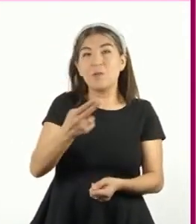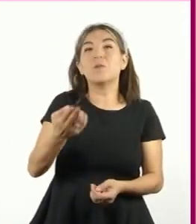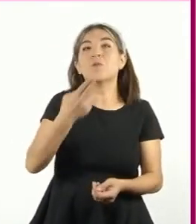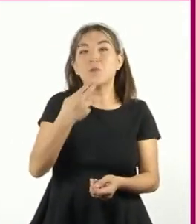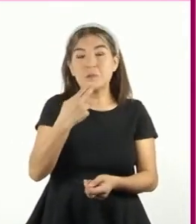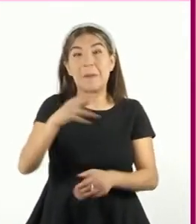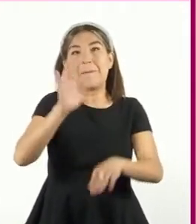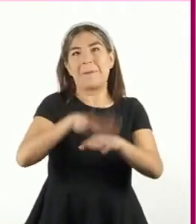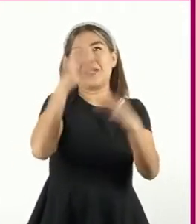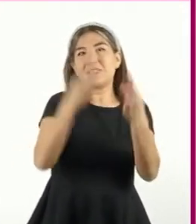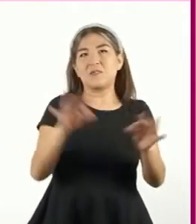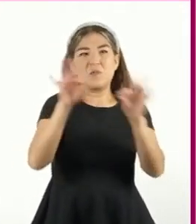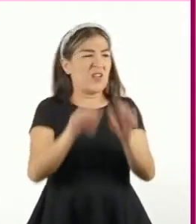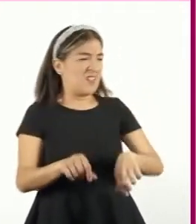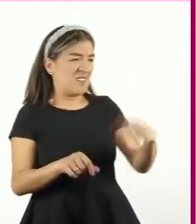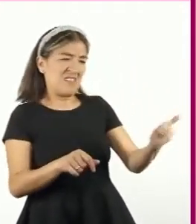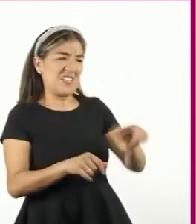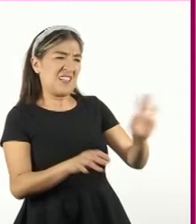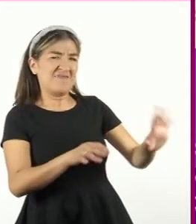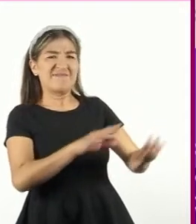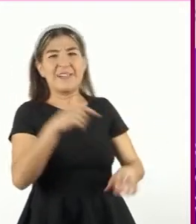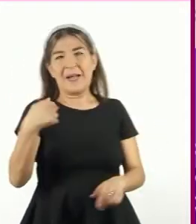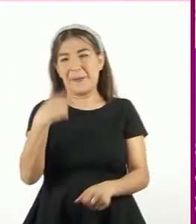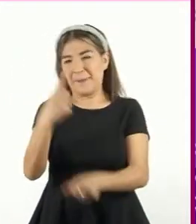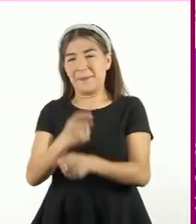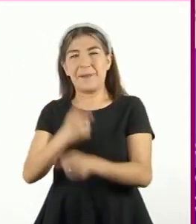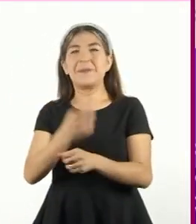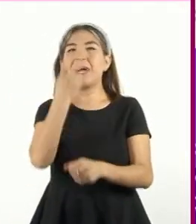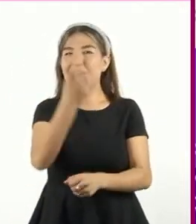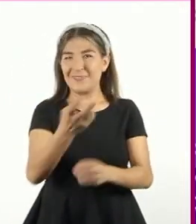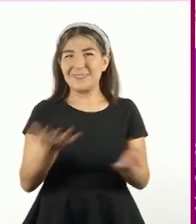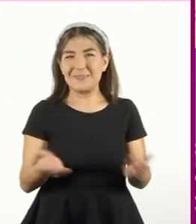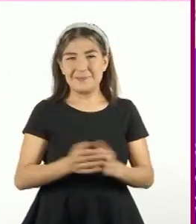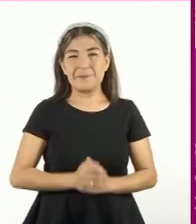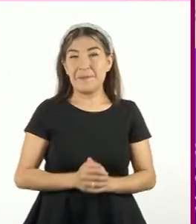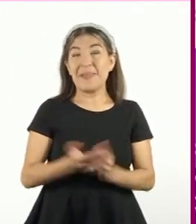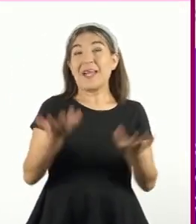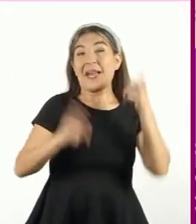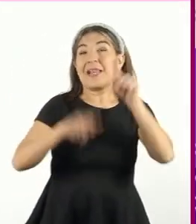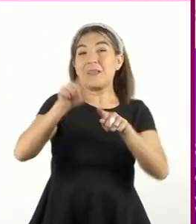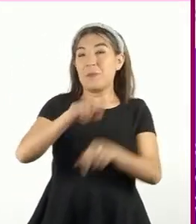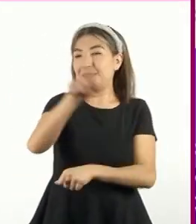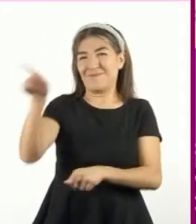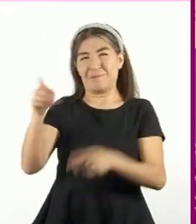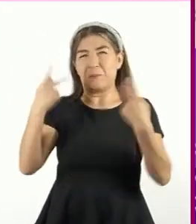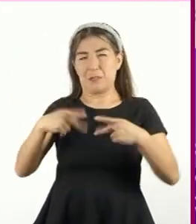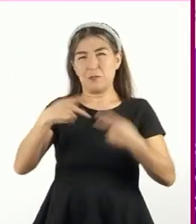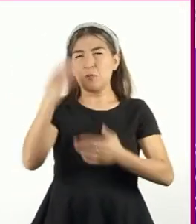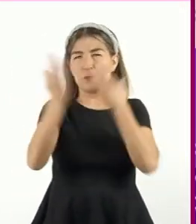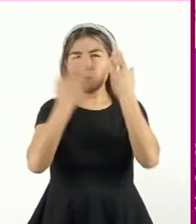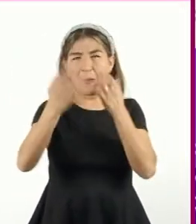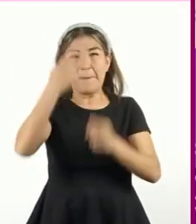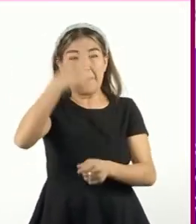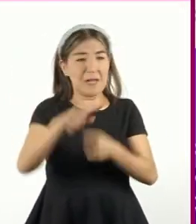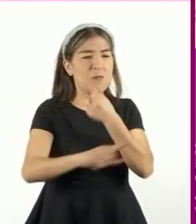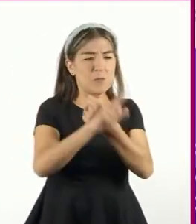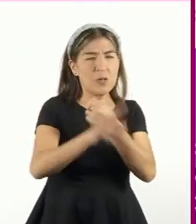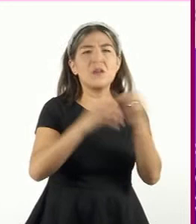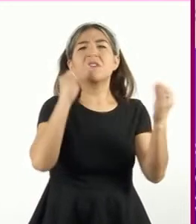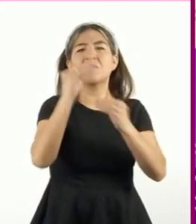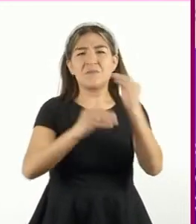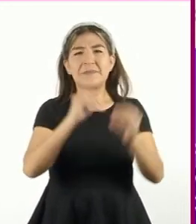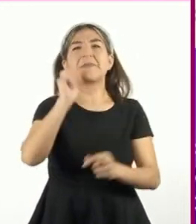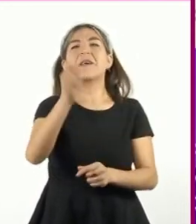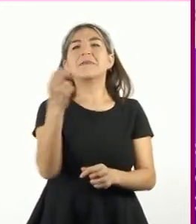más importantes que las de los otros y otras. Según los estudiosos, para que un conflicto se dé, intervienen varios